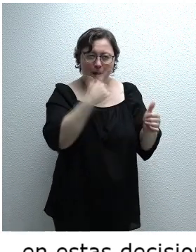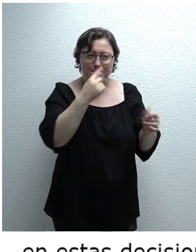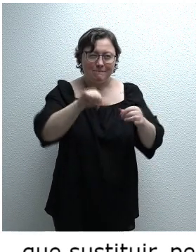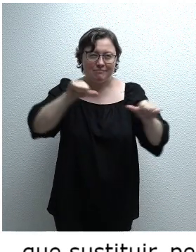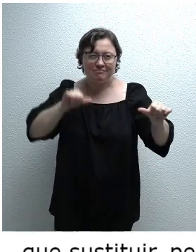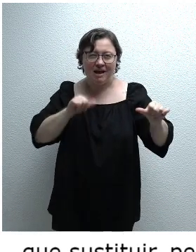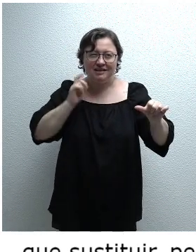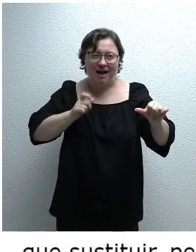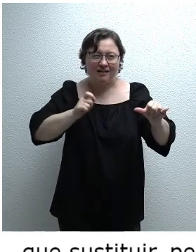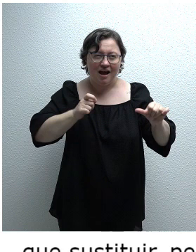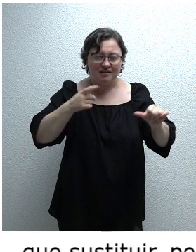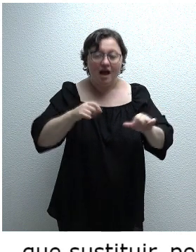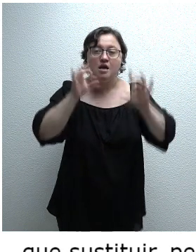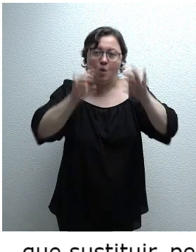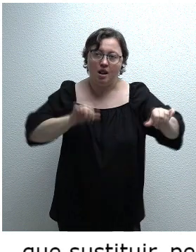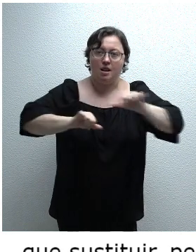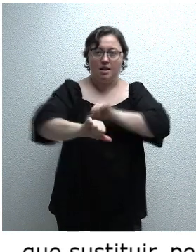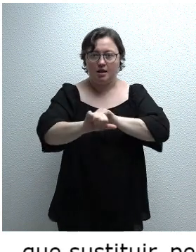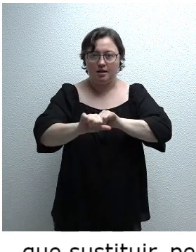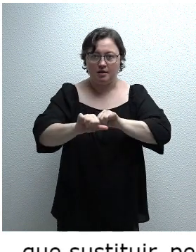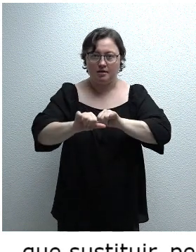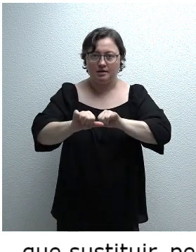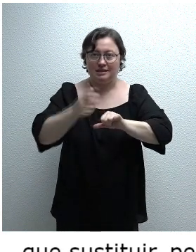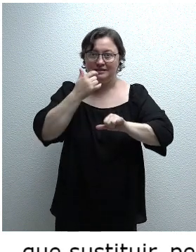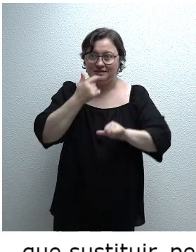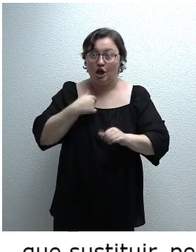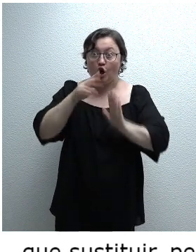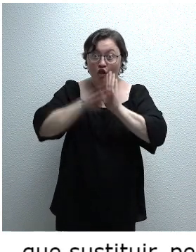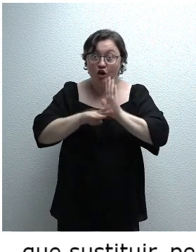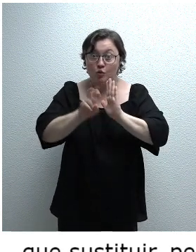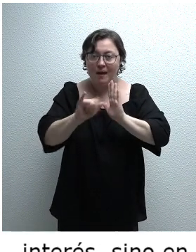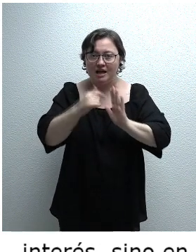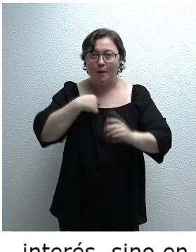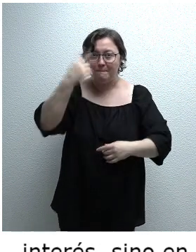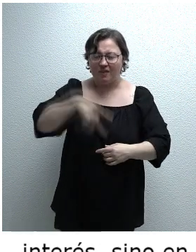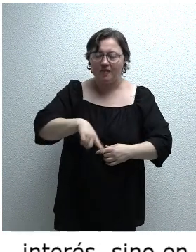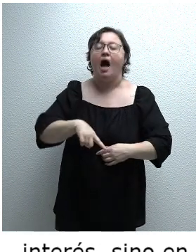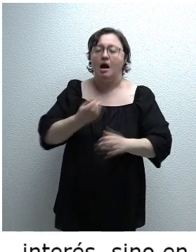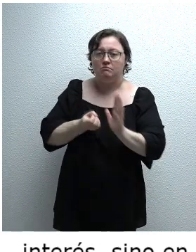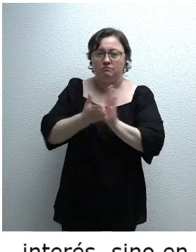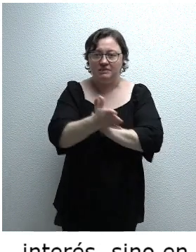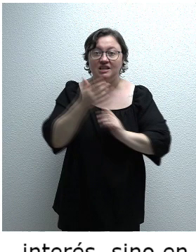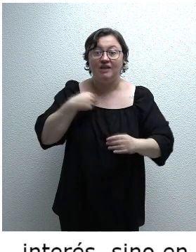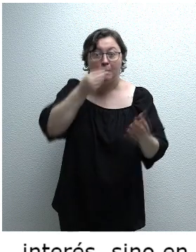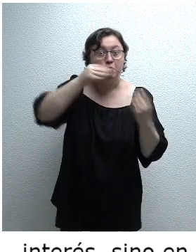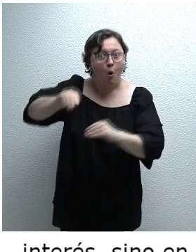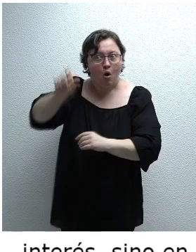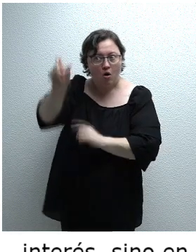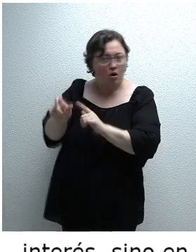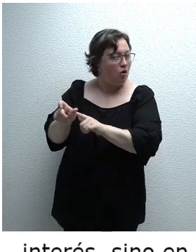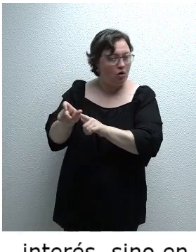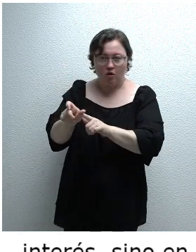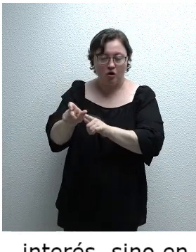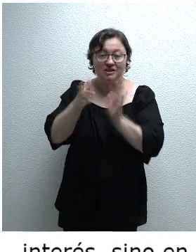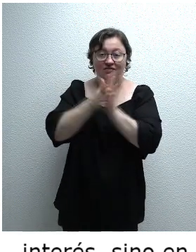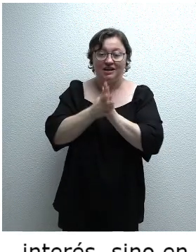habría decidido si hubiera sabido estas condiciones. Es decir, no se trata de sustituirla, se trata de que los